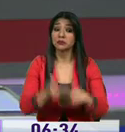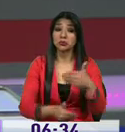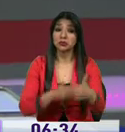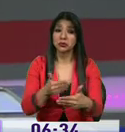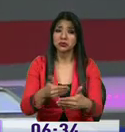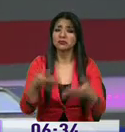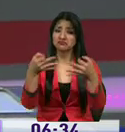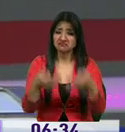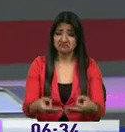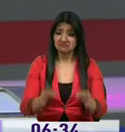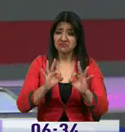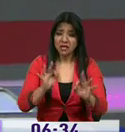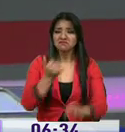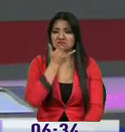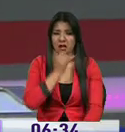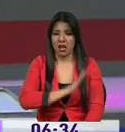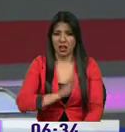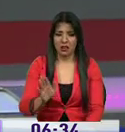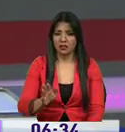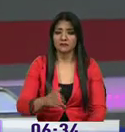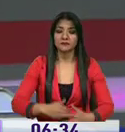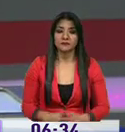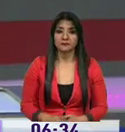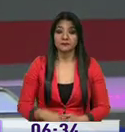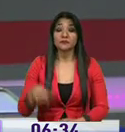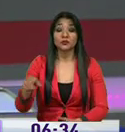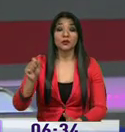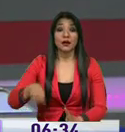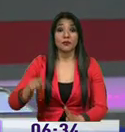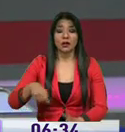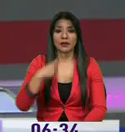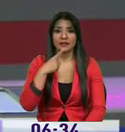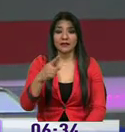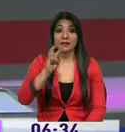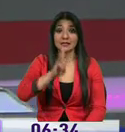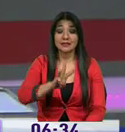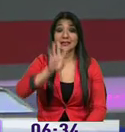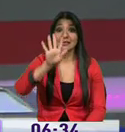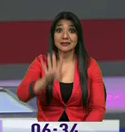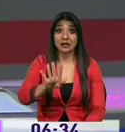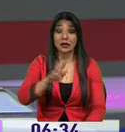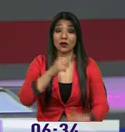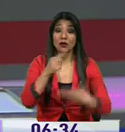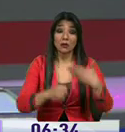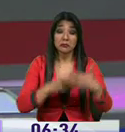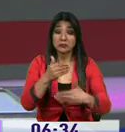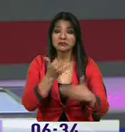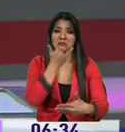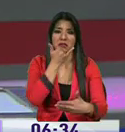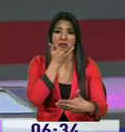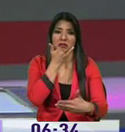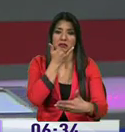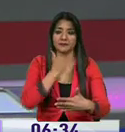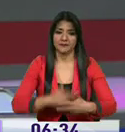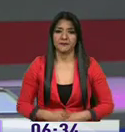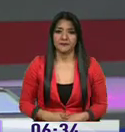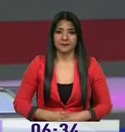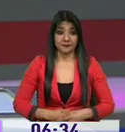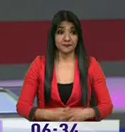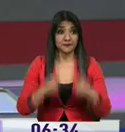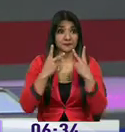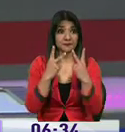legales. La defensa del programador sueco asegura que existen más de 65 irregularidades en este proceso.